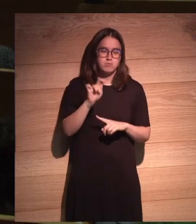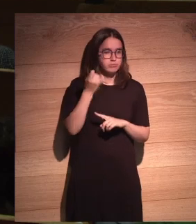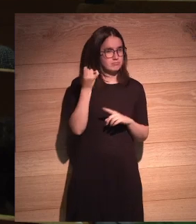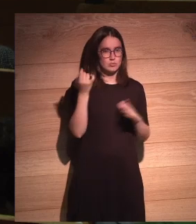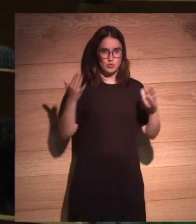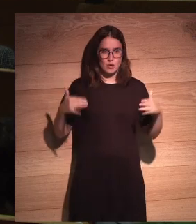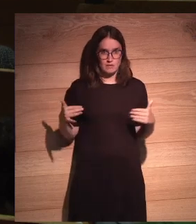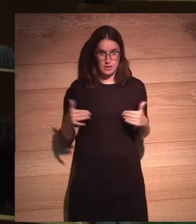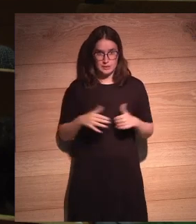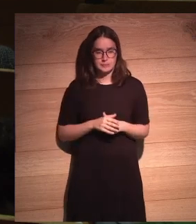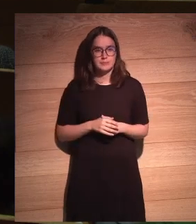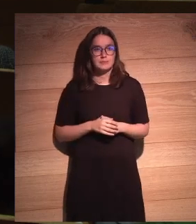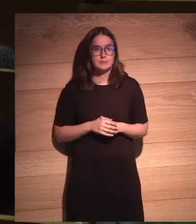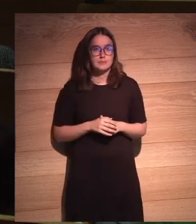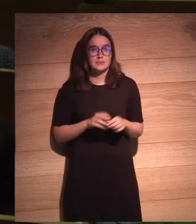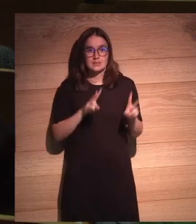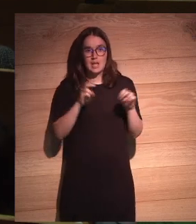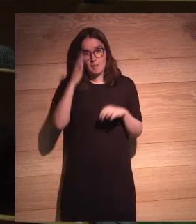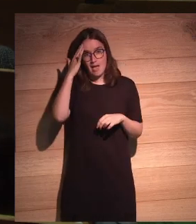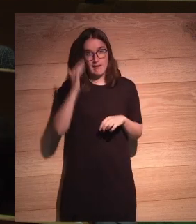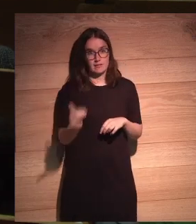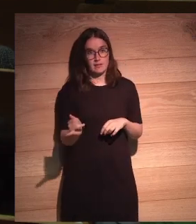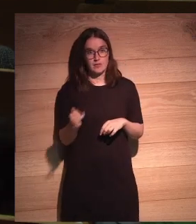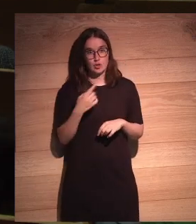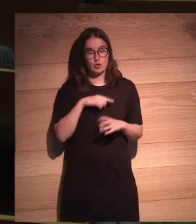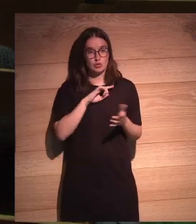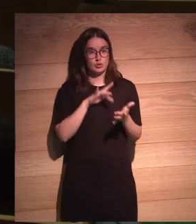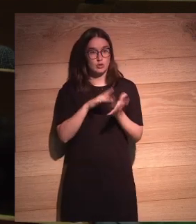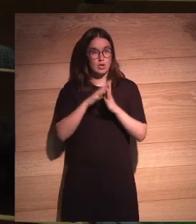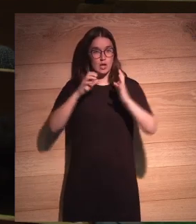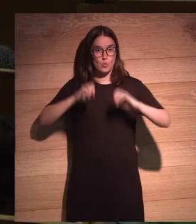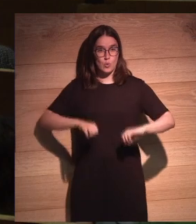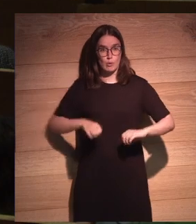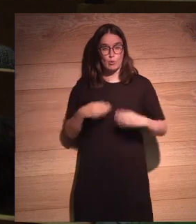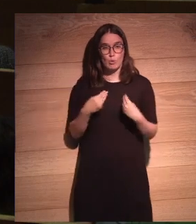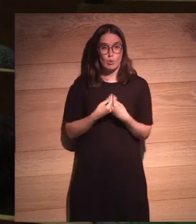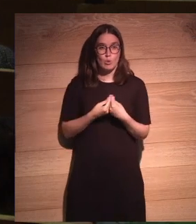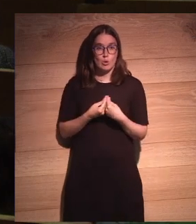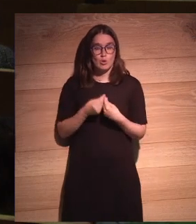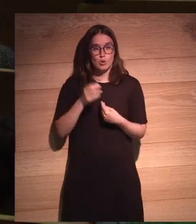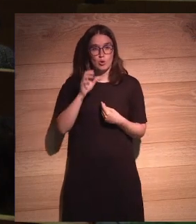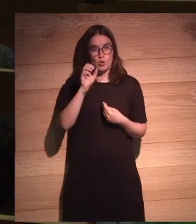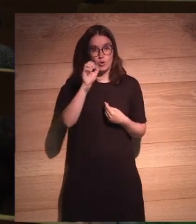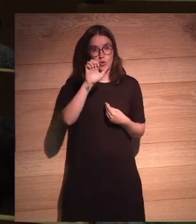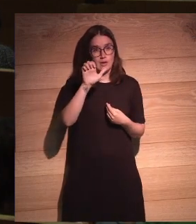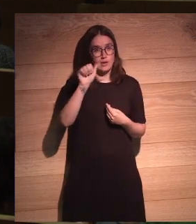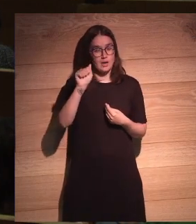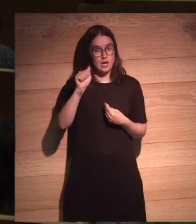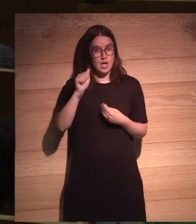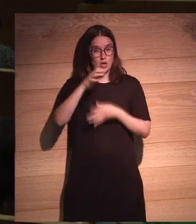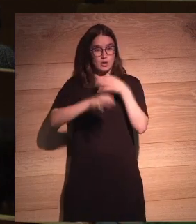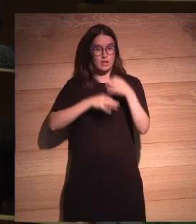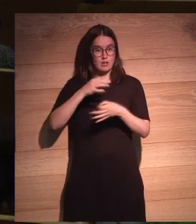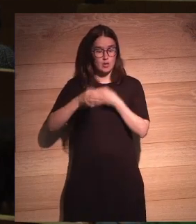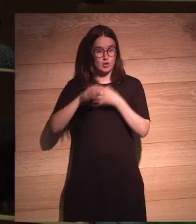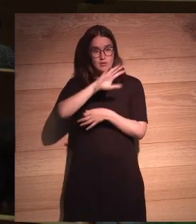ese momento. Respecto a Haití, nosotros hemos llegado a un acuerdo con la OEA, Organización de Estados